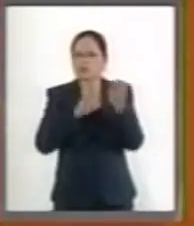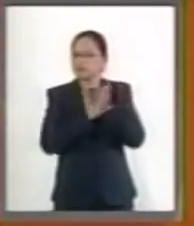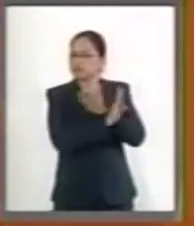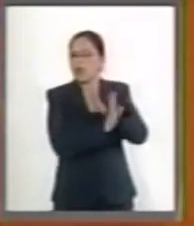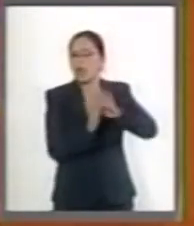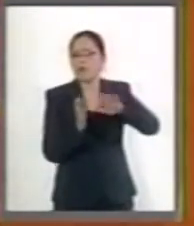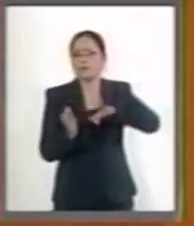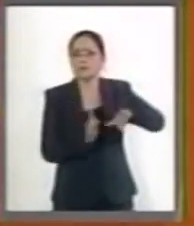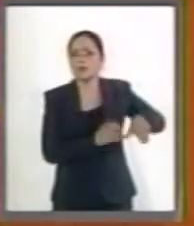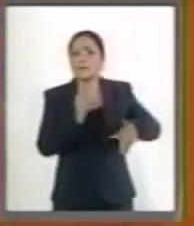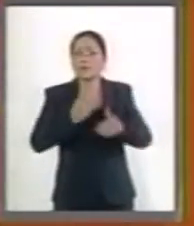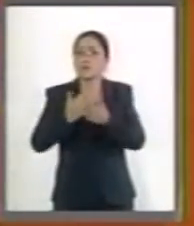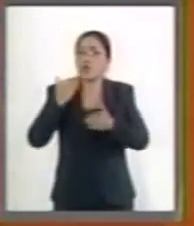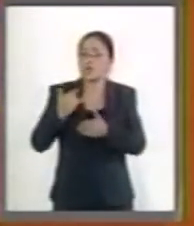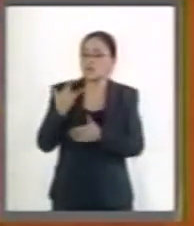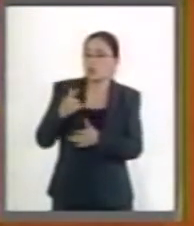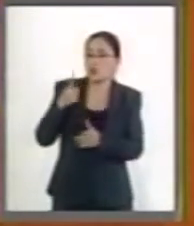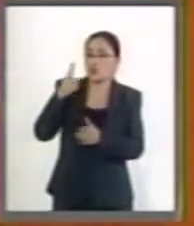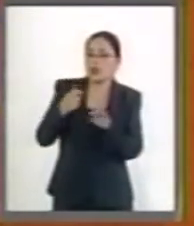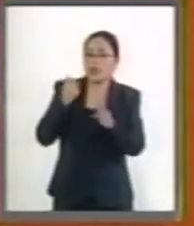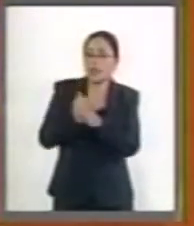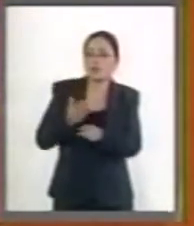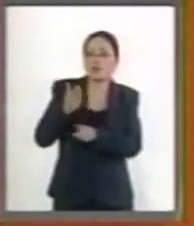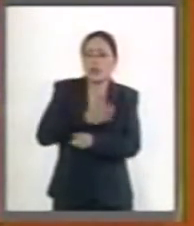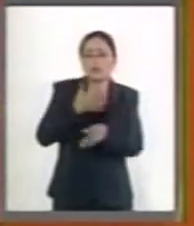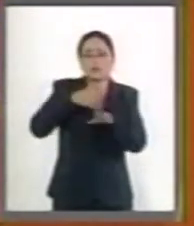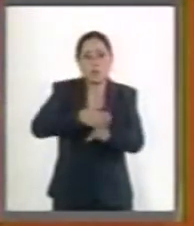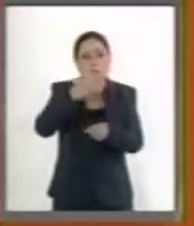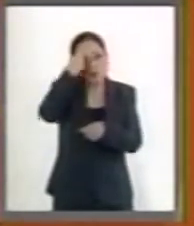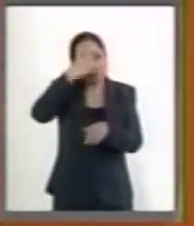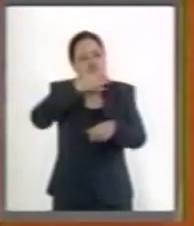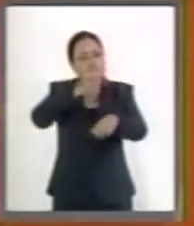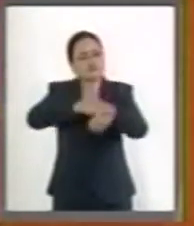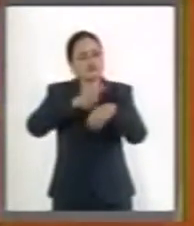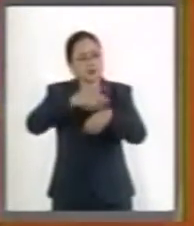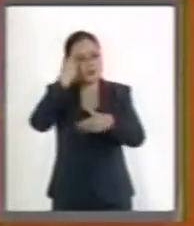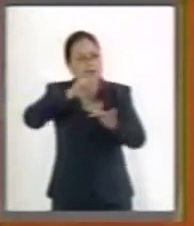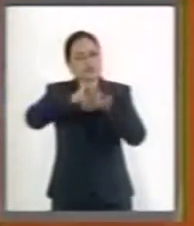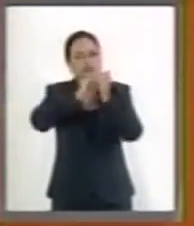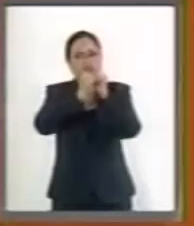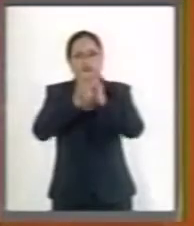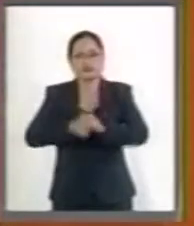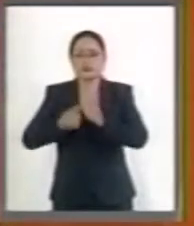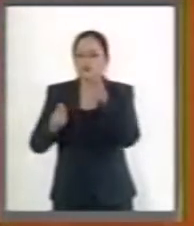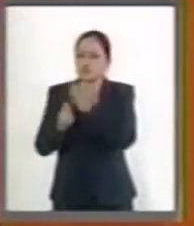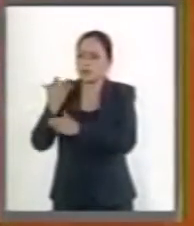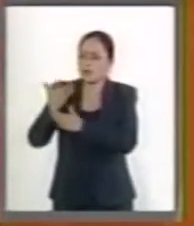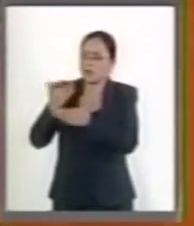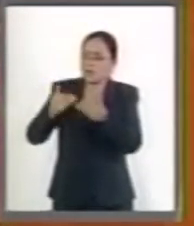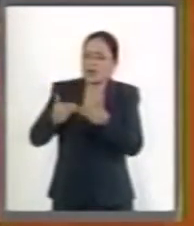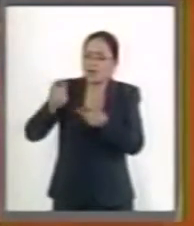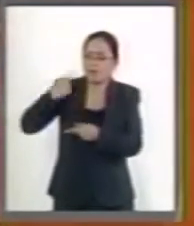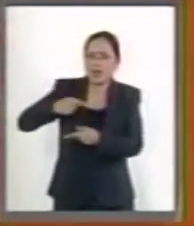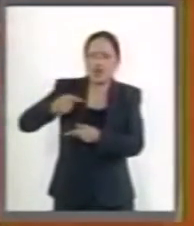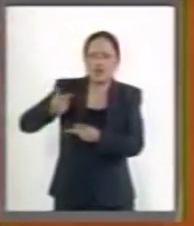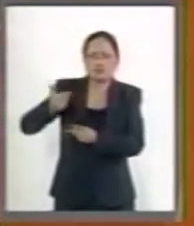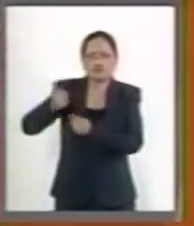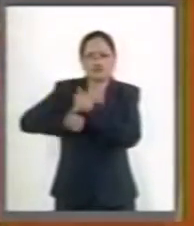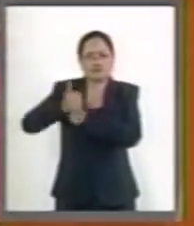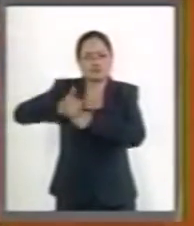documento que sacó en julio pasado de observaciones para una transición hacia un mercado competitivo de